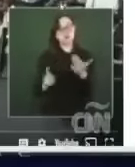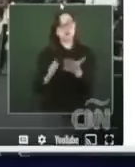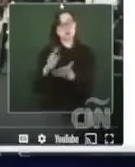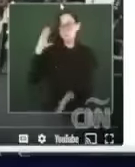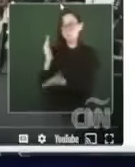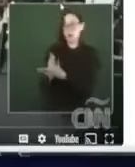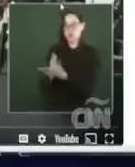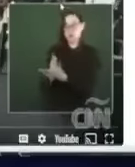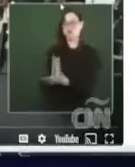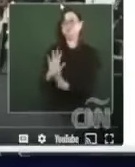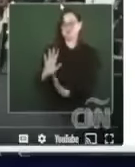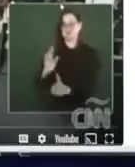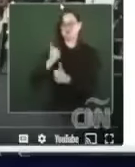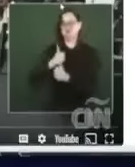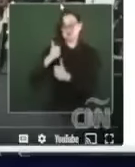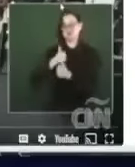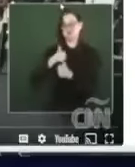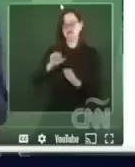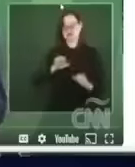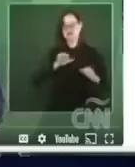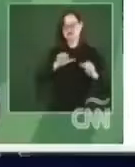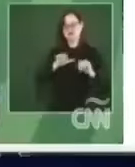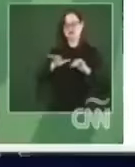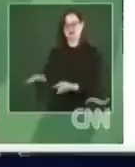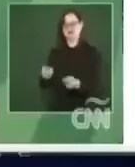De una vez fijamos postura.